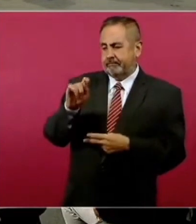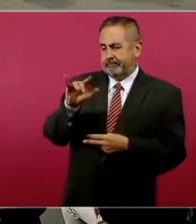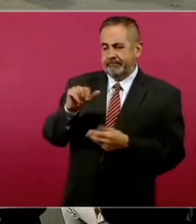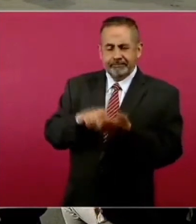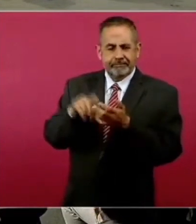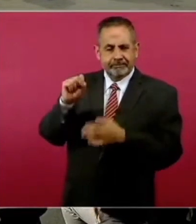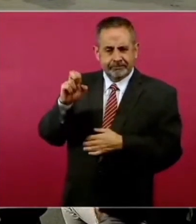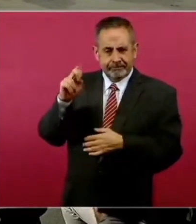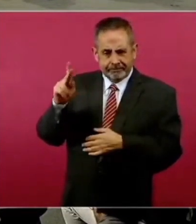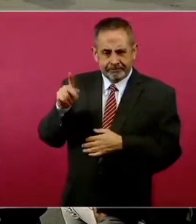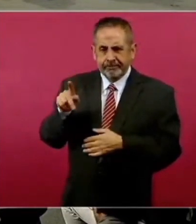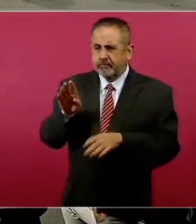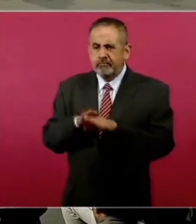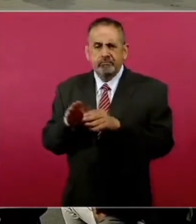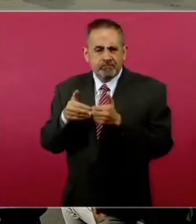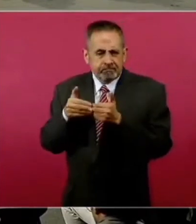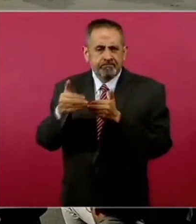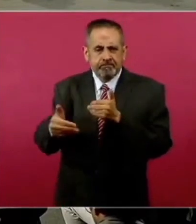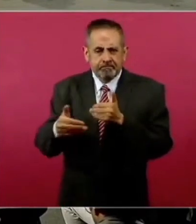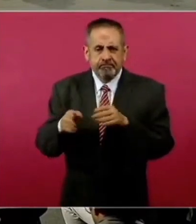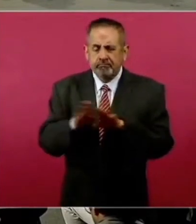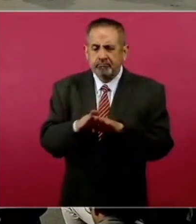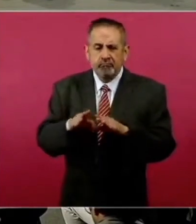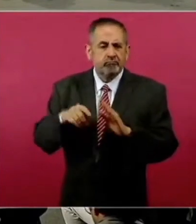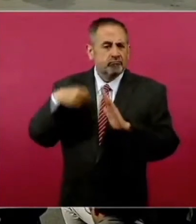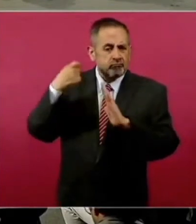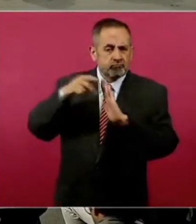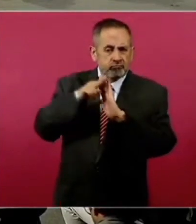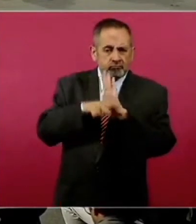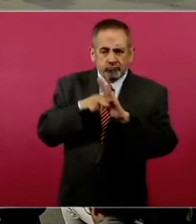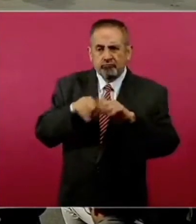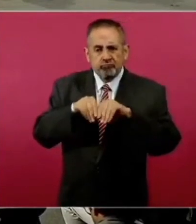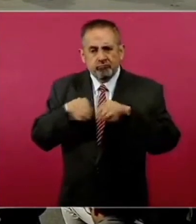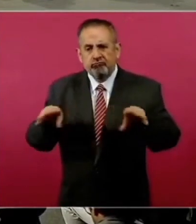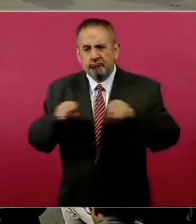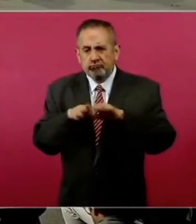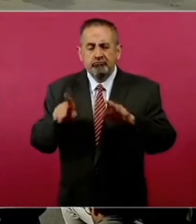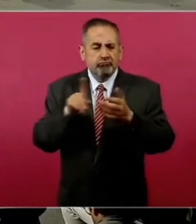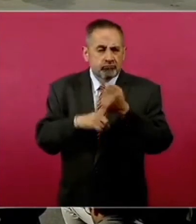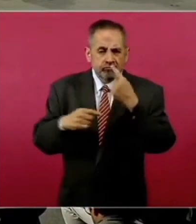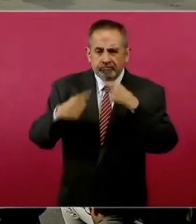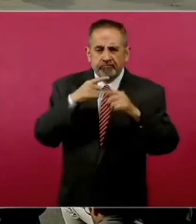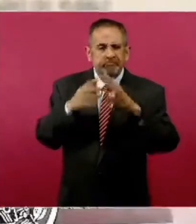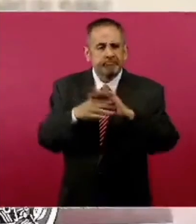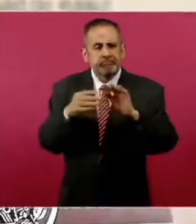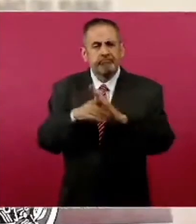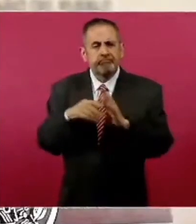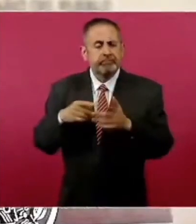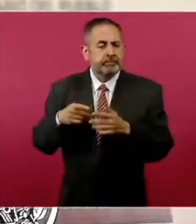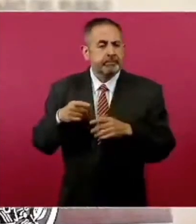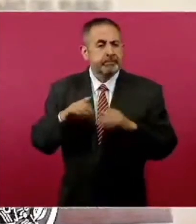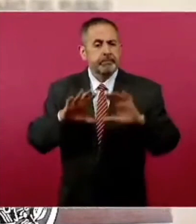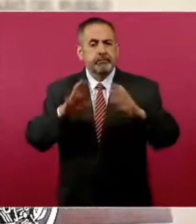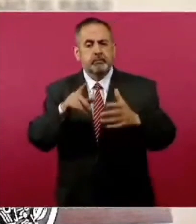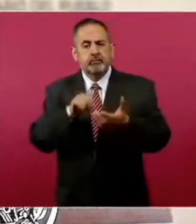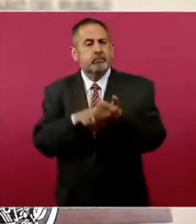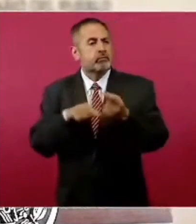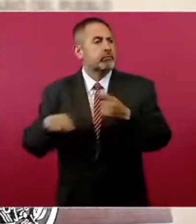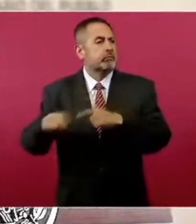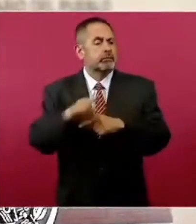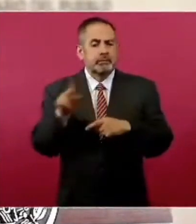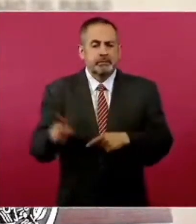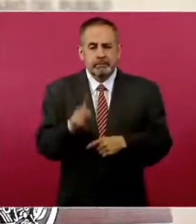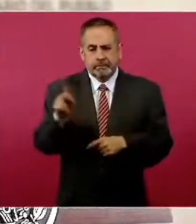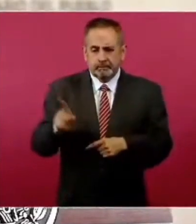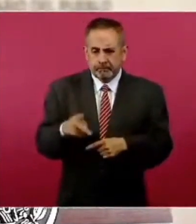su acción mediante un nivel video sobre la prevención de las adicciones en las comunidades rurales